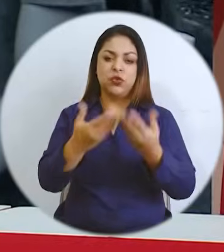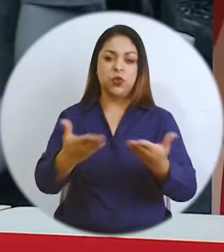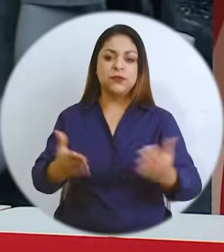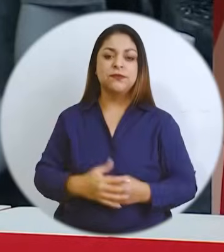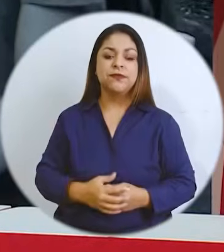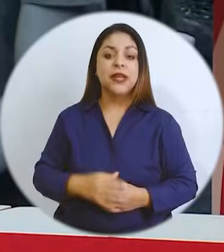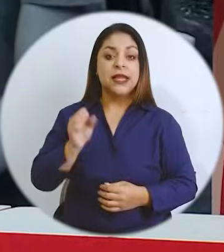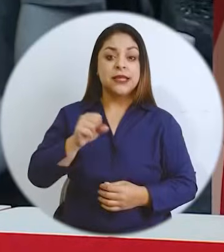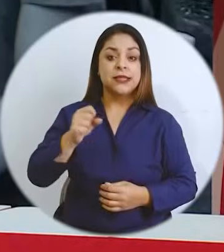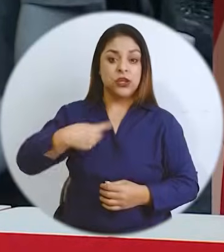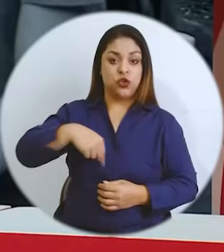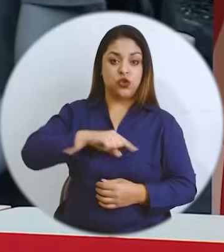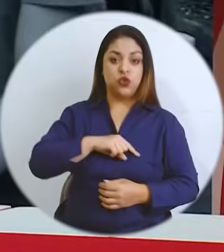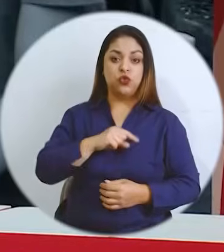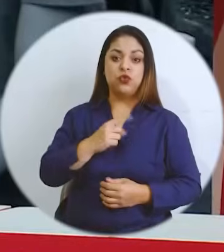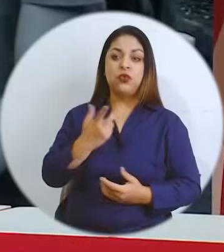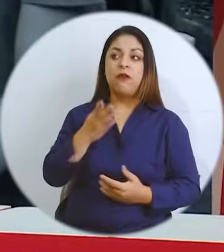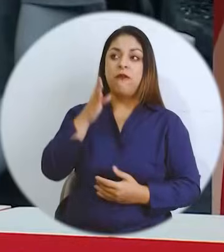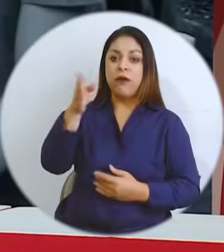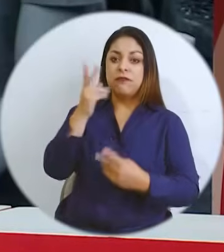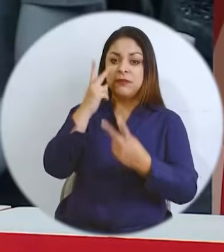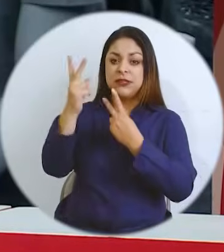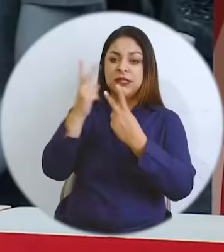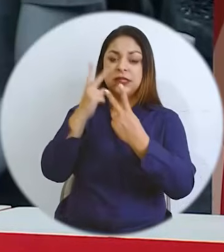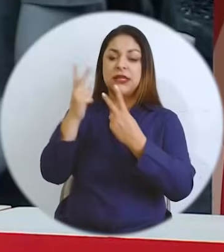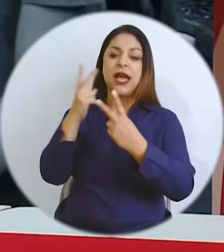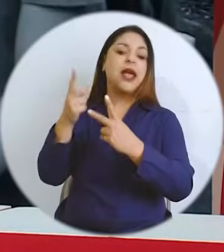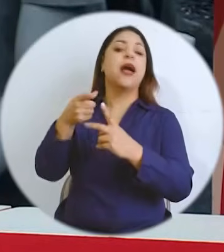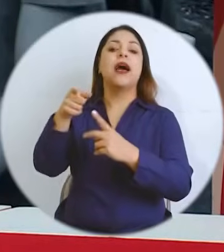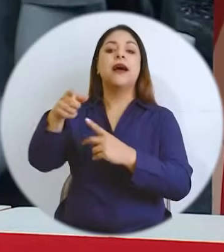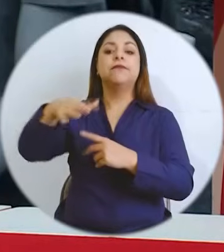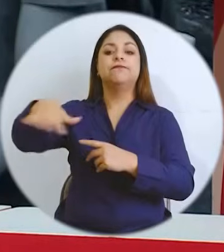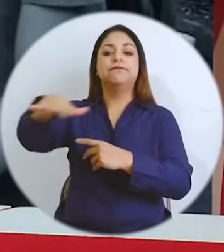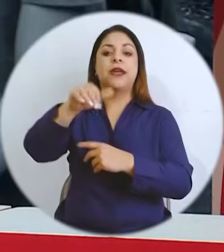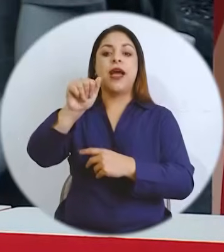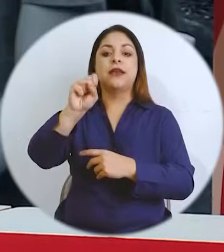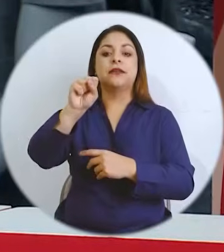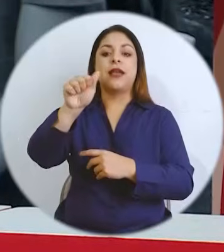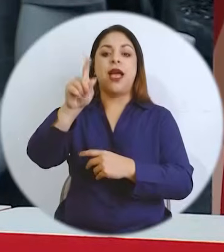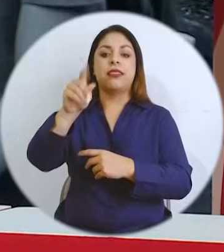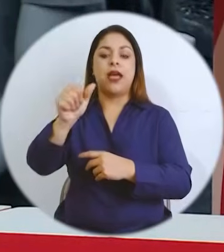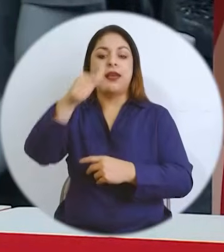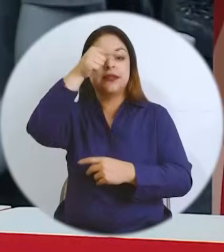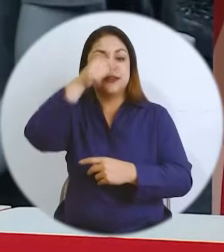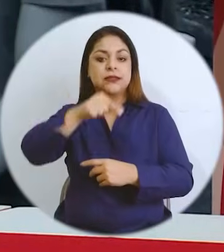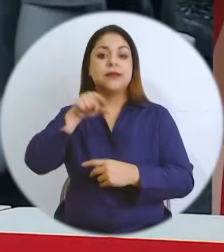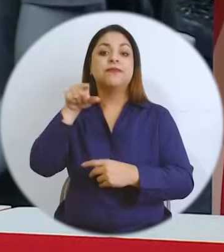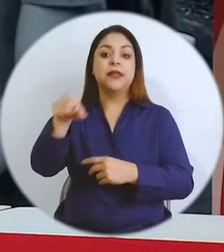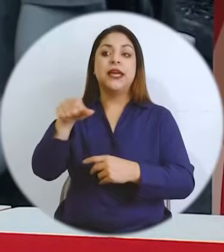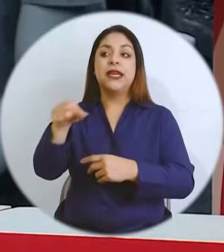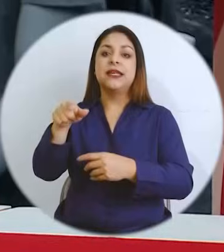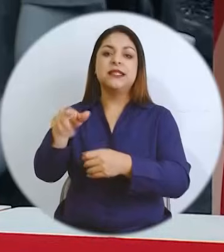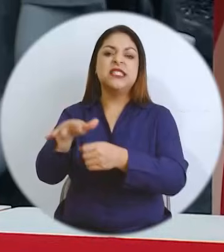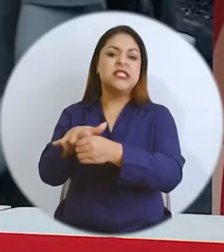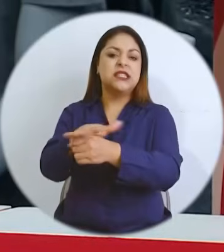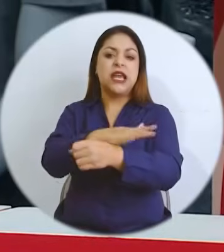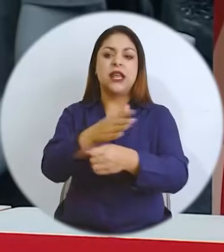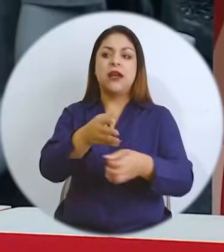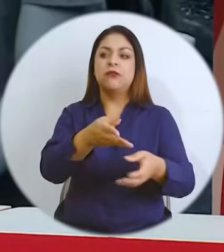mirada visitó la asada de San Gertrudis de Grecia, que abastece a una población de 4.000 personas